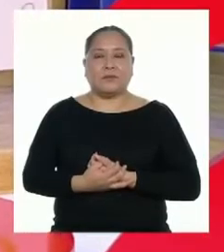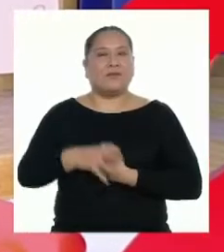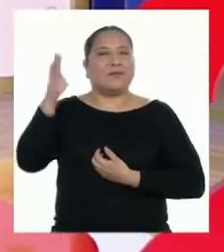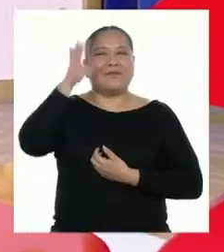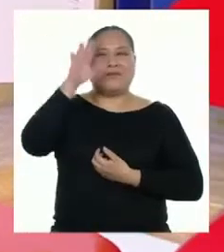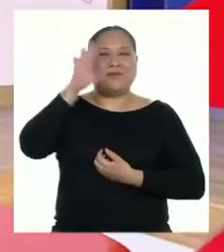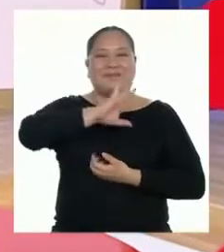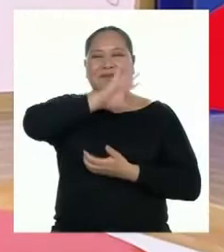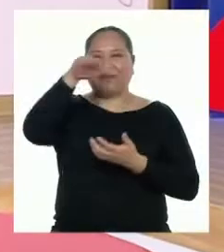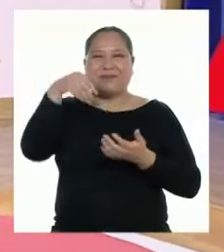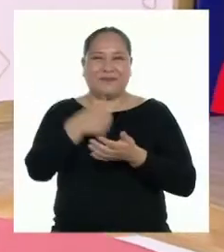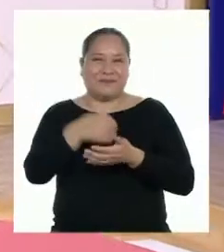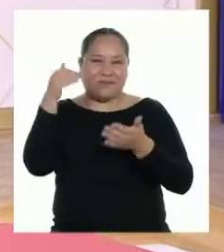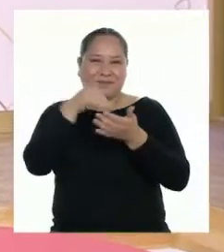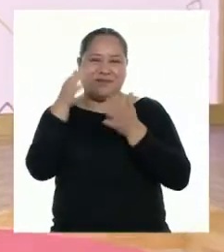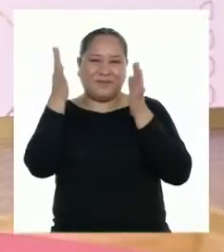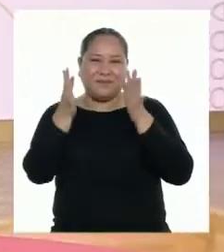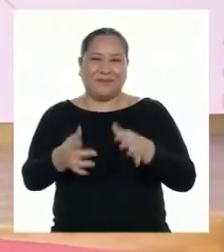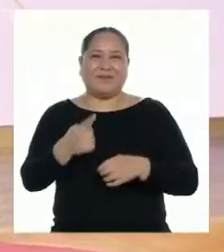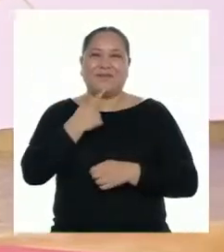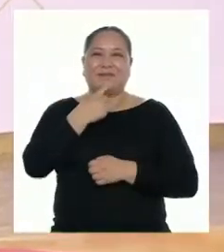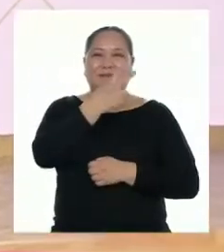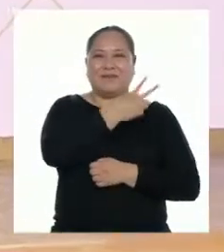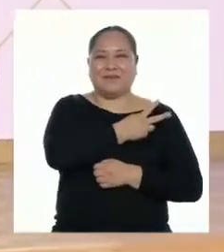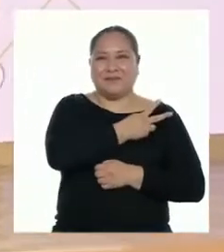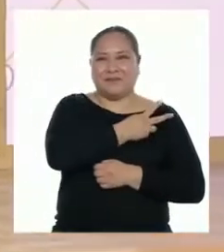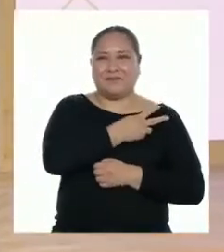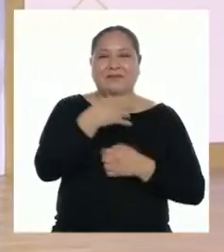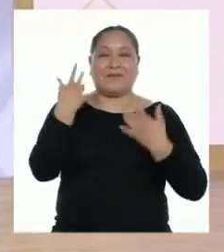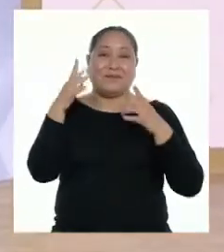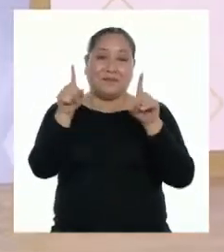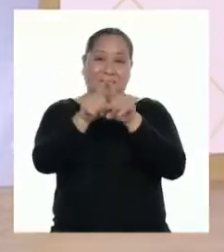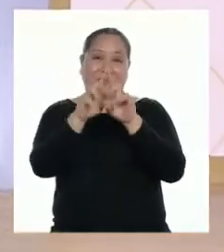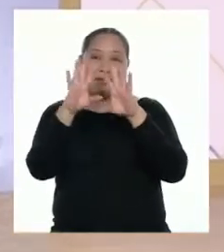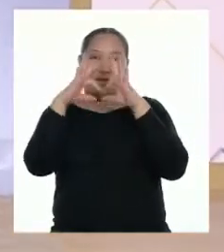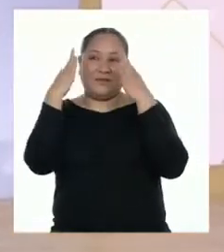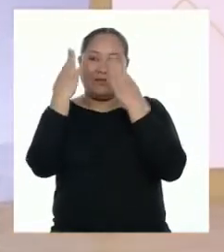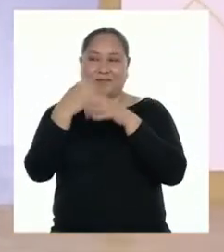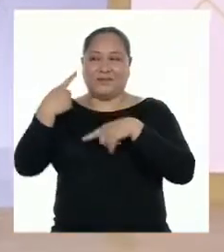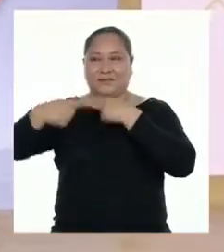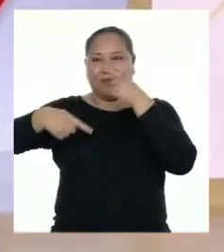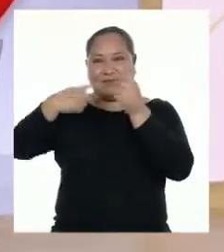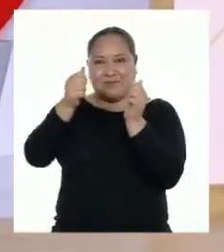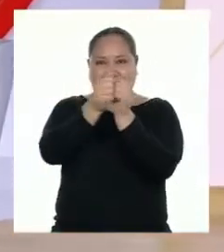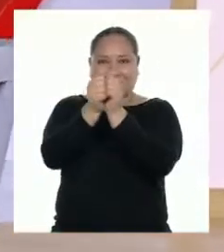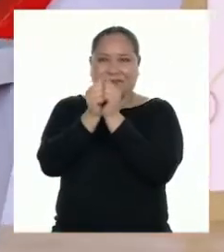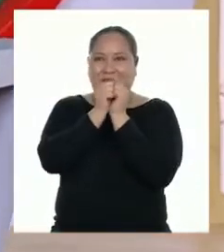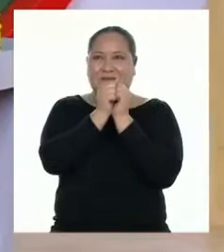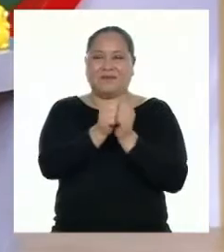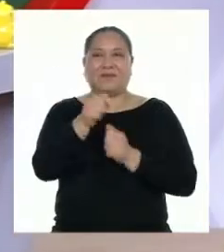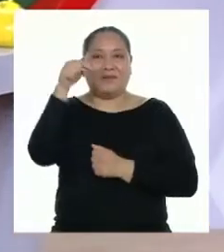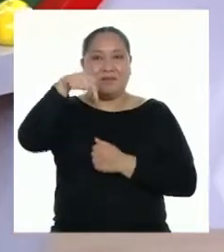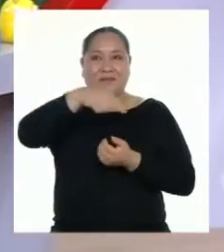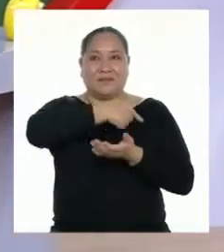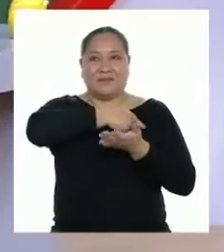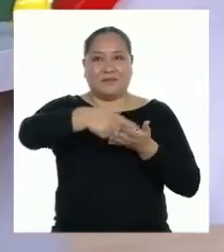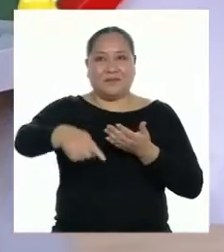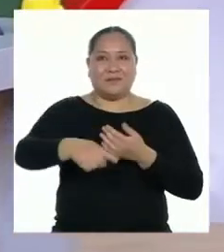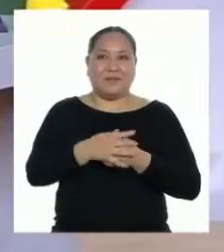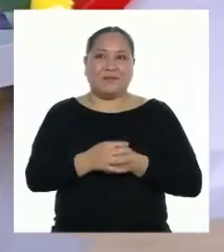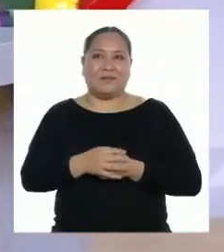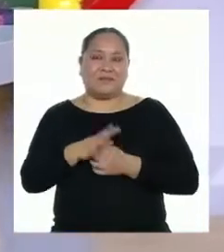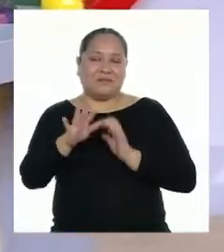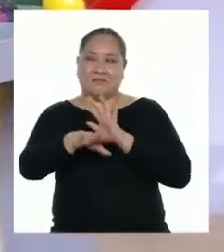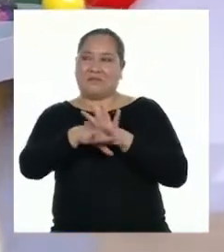Hola a todas y todos los estudiantes de segundo de secundaria y a sus familiares que día a día nos acompañan. Esta semana vamos a salir